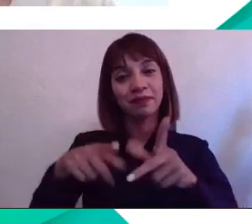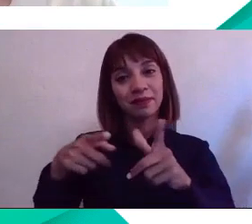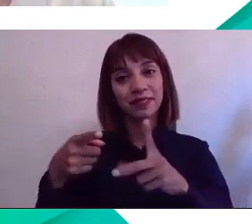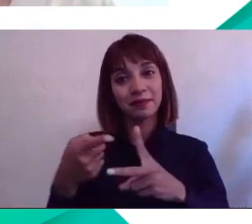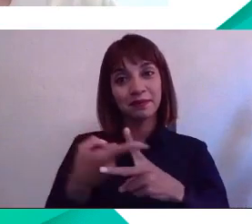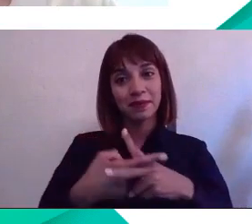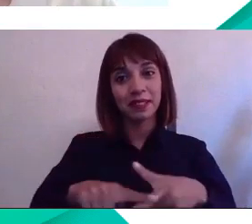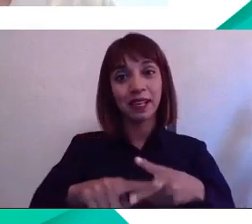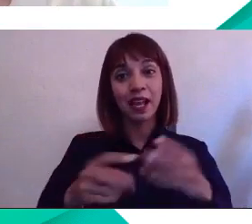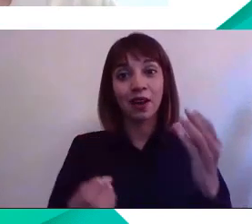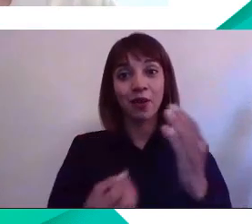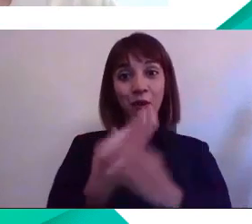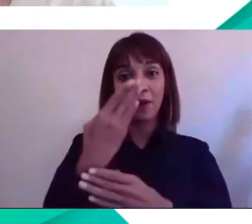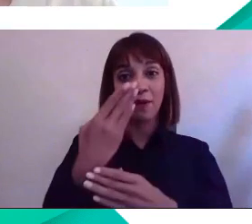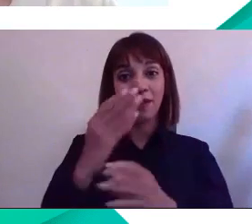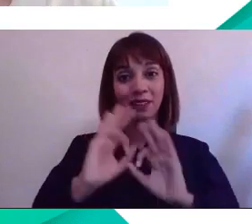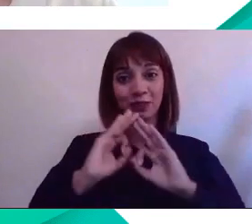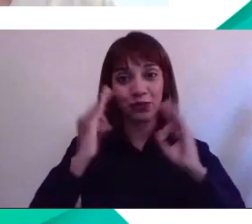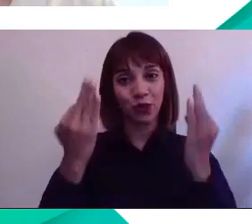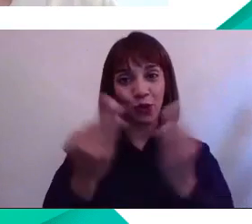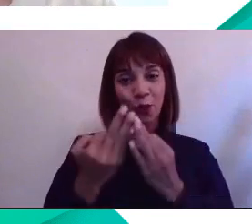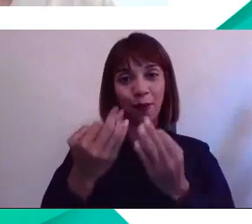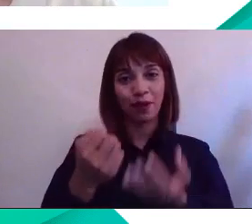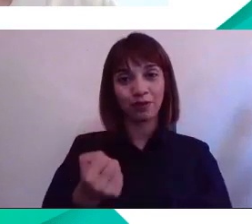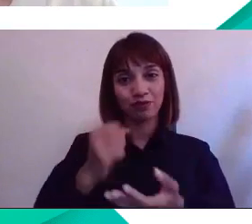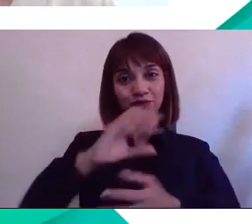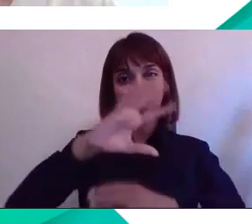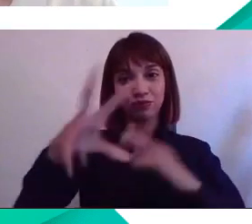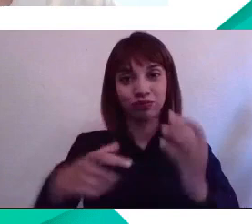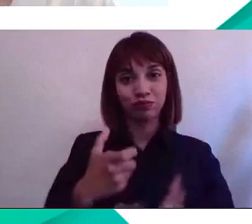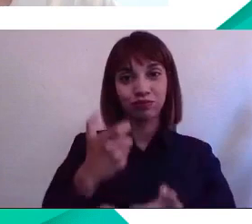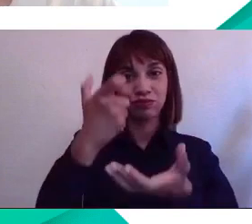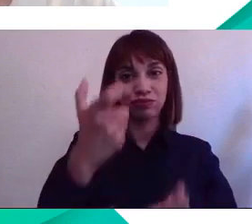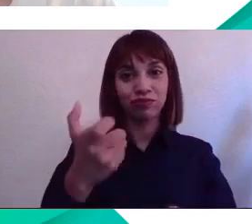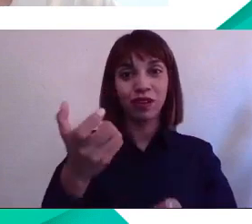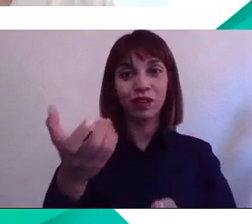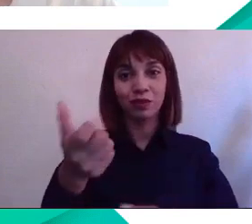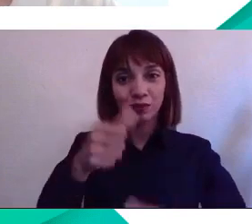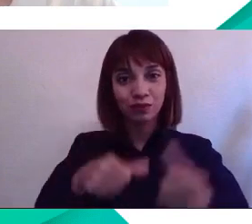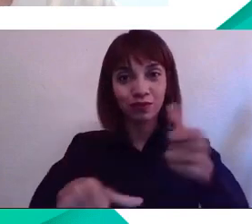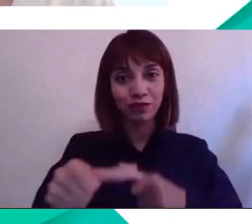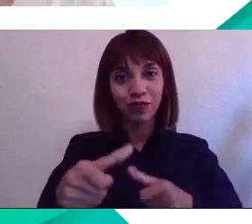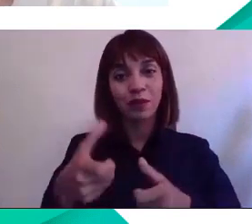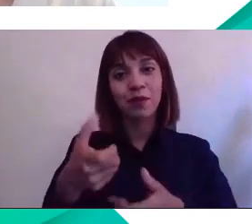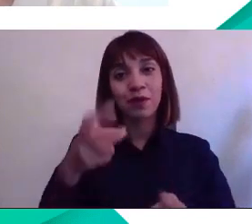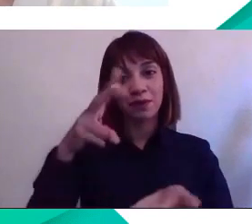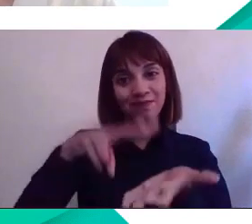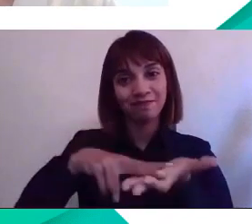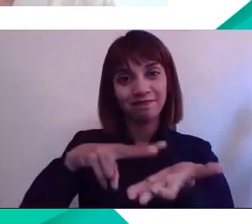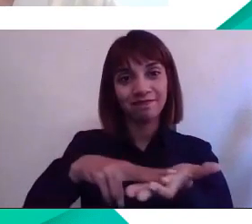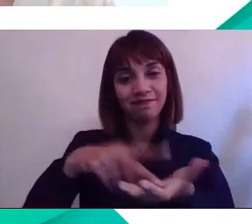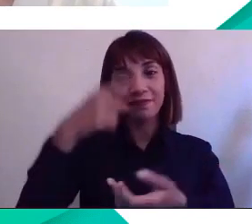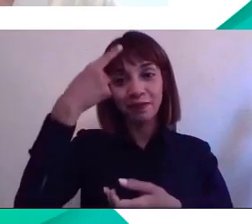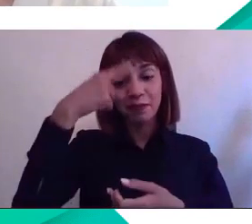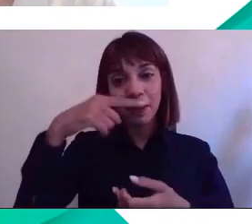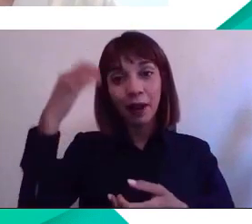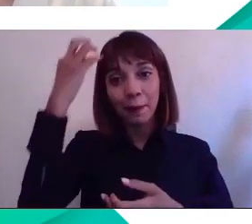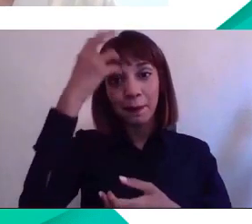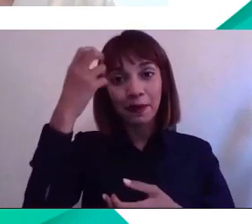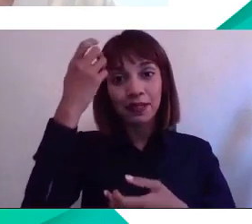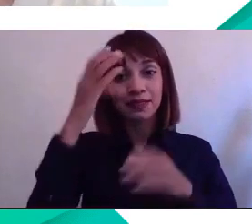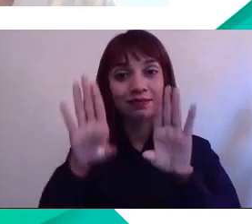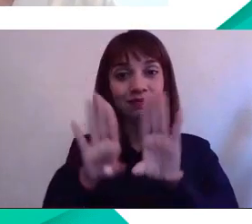de Sostenibilidad, Experiencias de Intercambio de Valor, en la que revisaremos justo algunas experiencias en la región para repensar nuestra forma